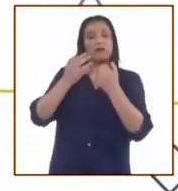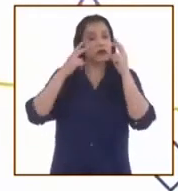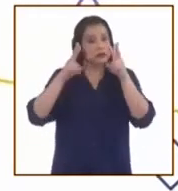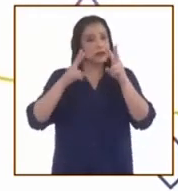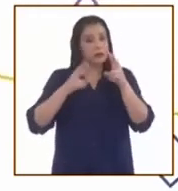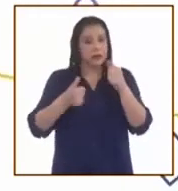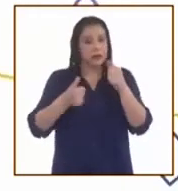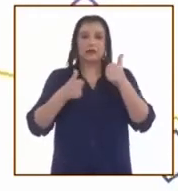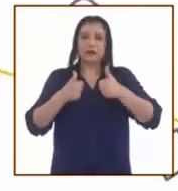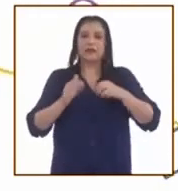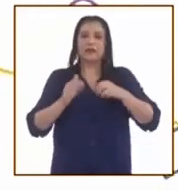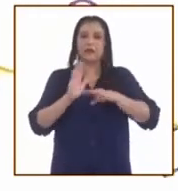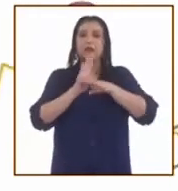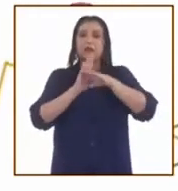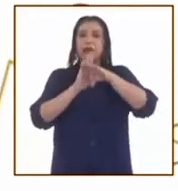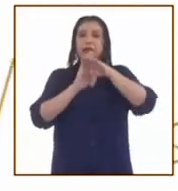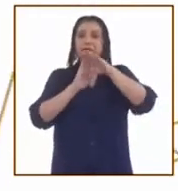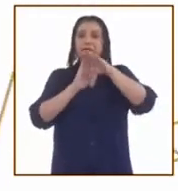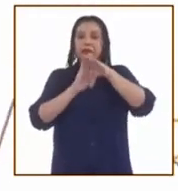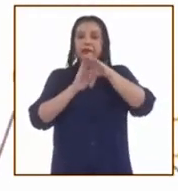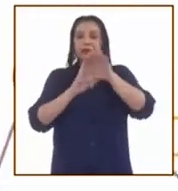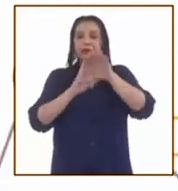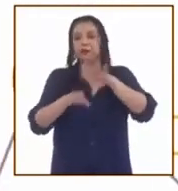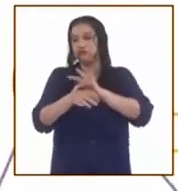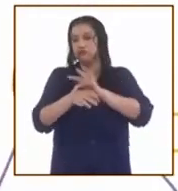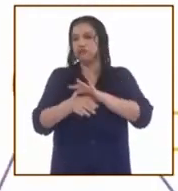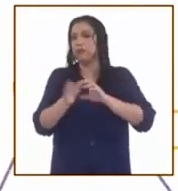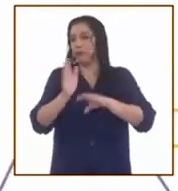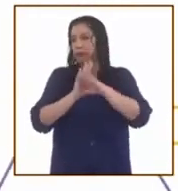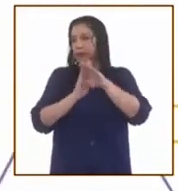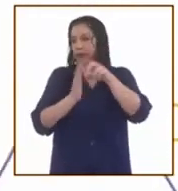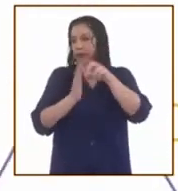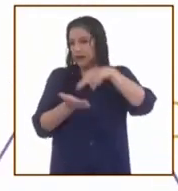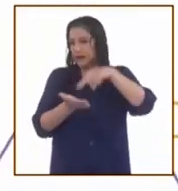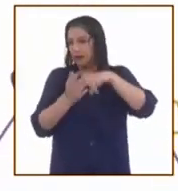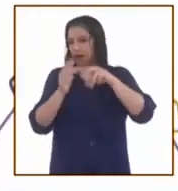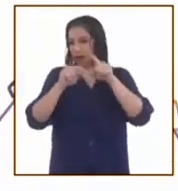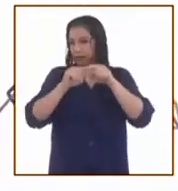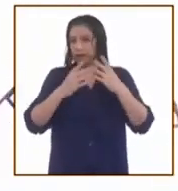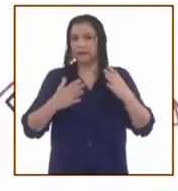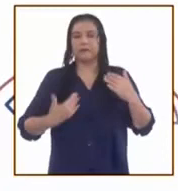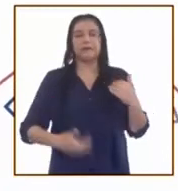ese comportamiento. Yo también digo que es verdadera.